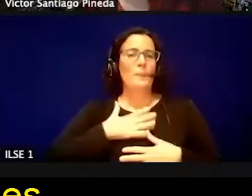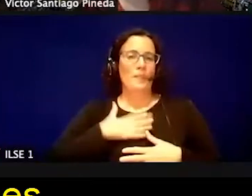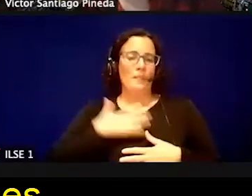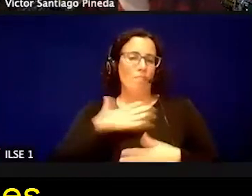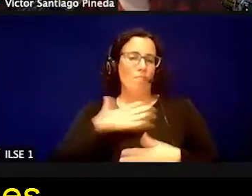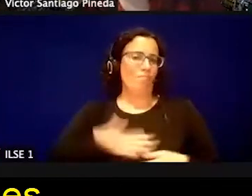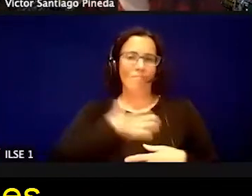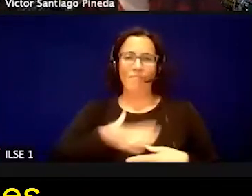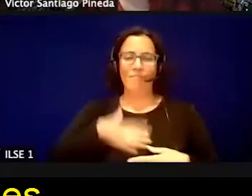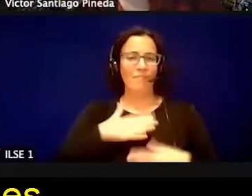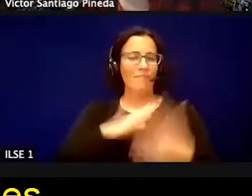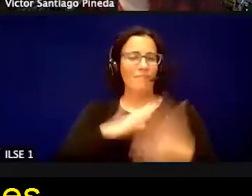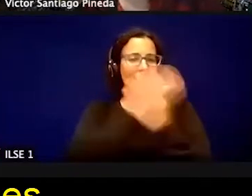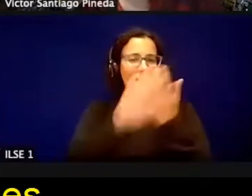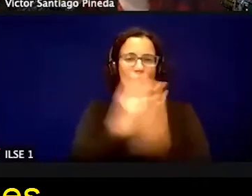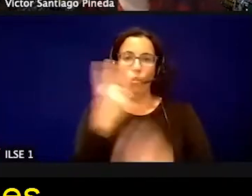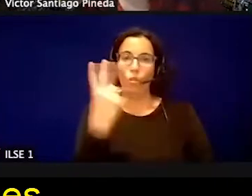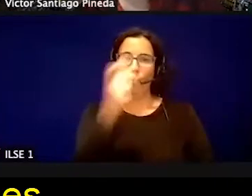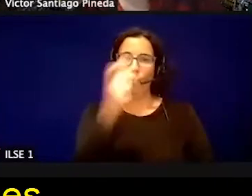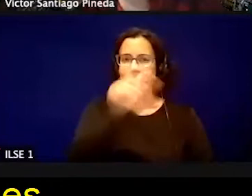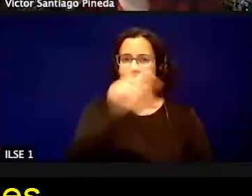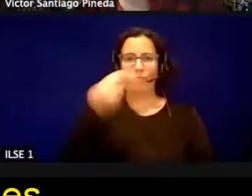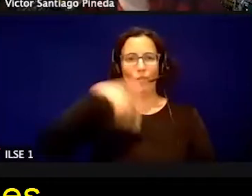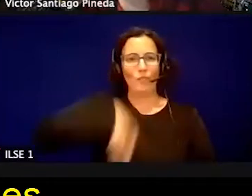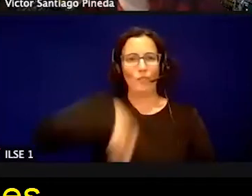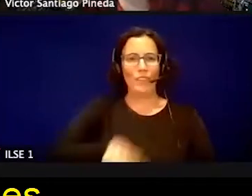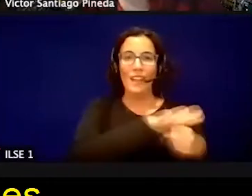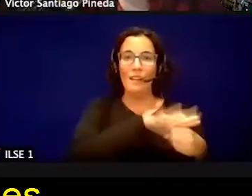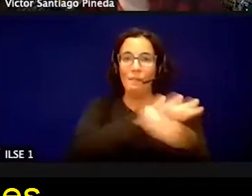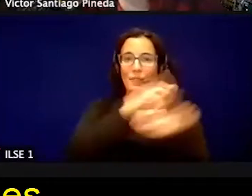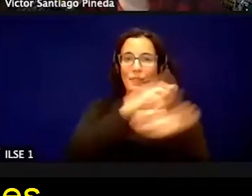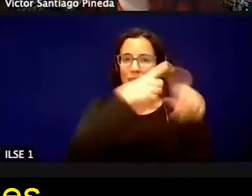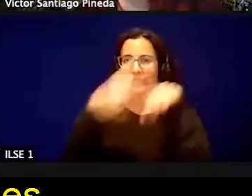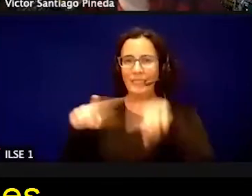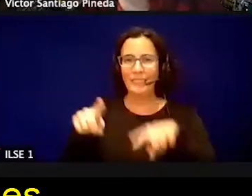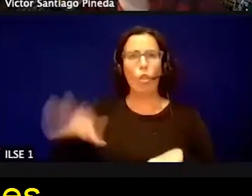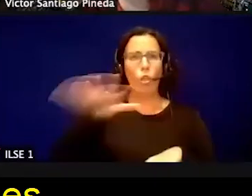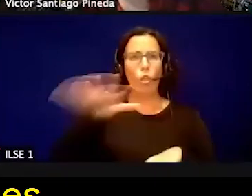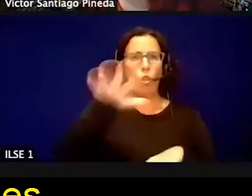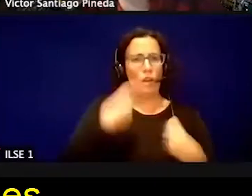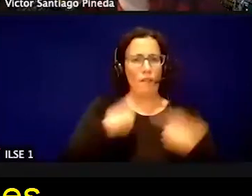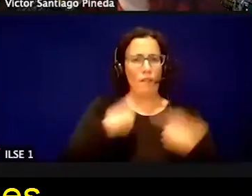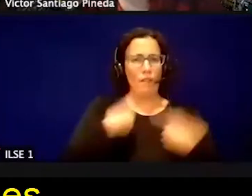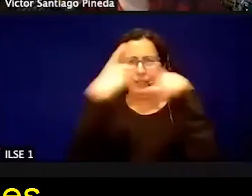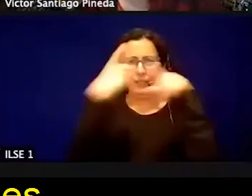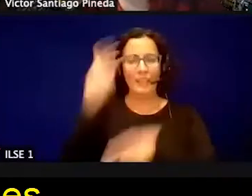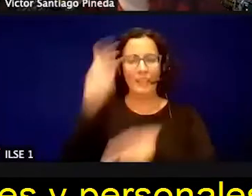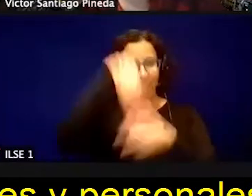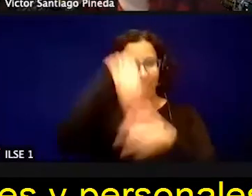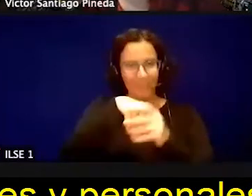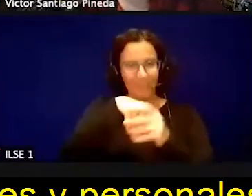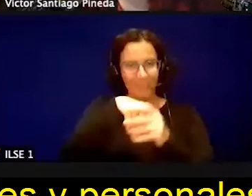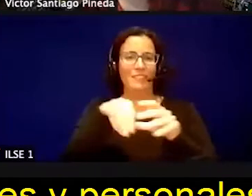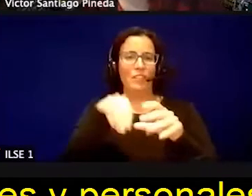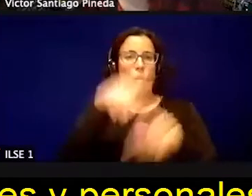dos personas, dos profesionales de diferentes ámbitos, de diferentes geografías, de diferentes ubicaciones en el globo, diferentes culturas,